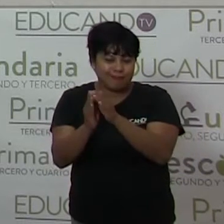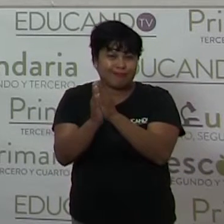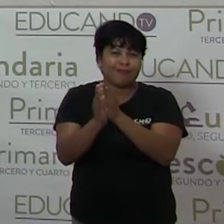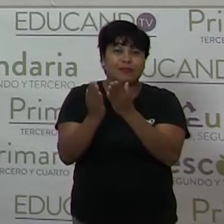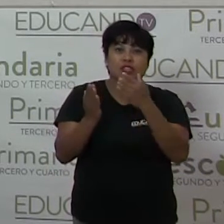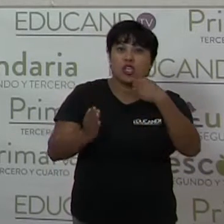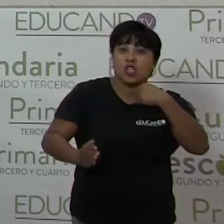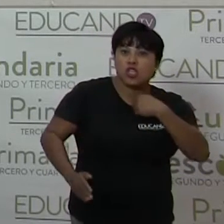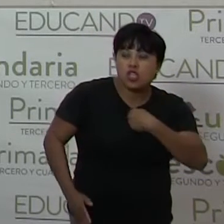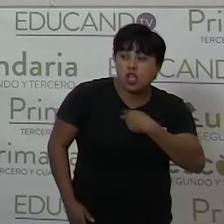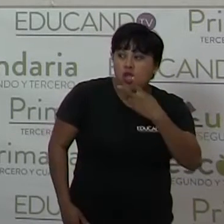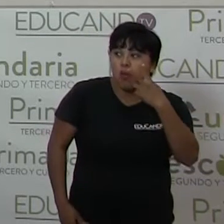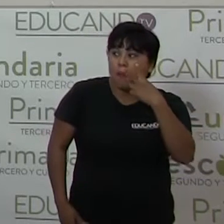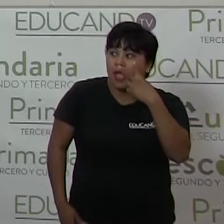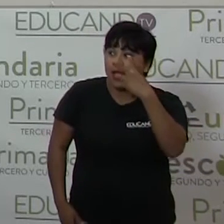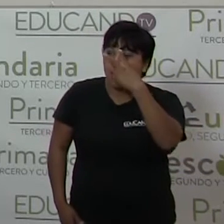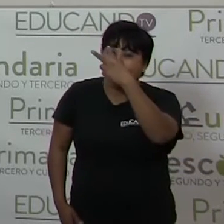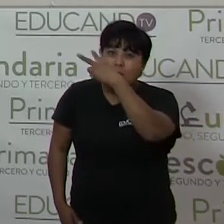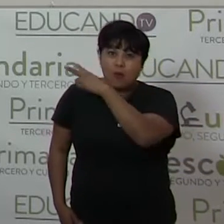yo